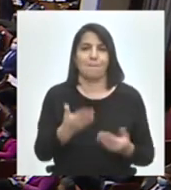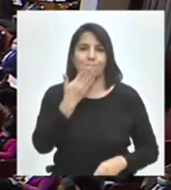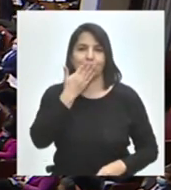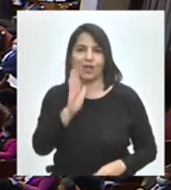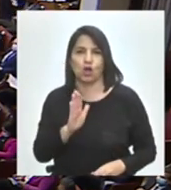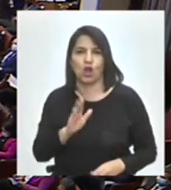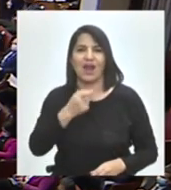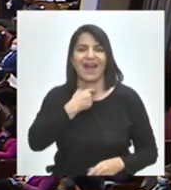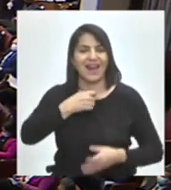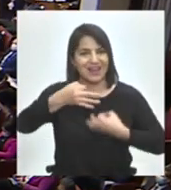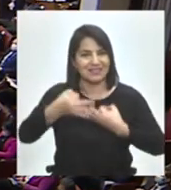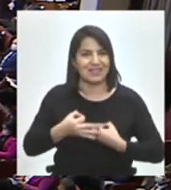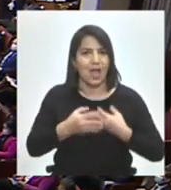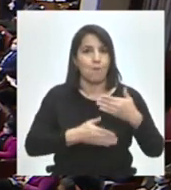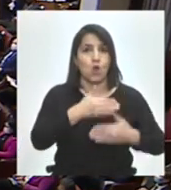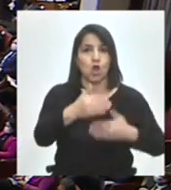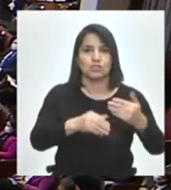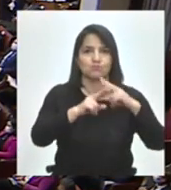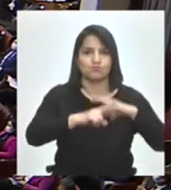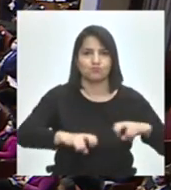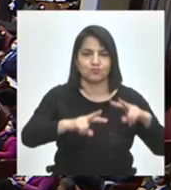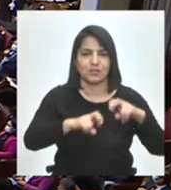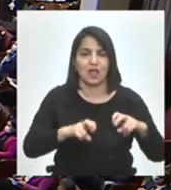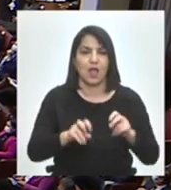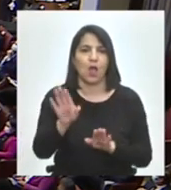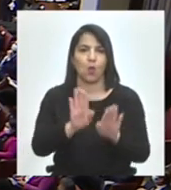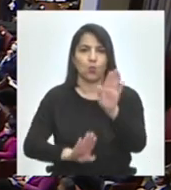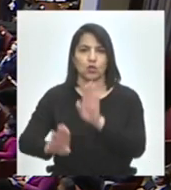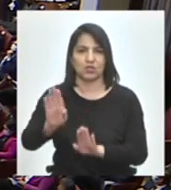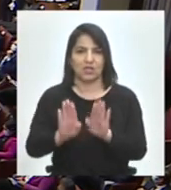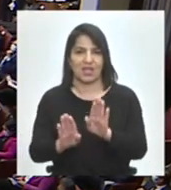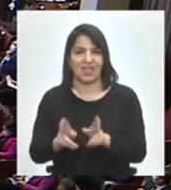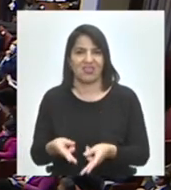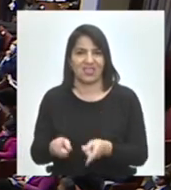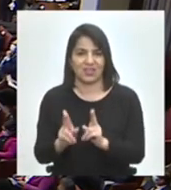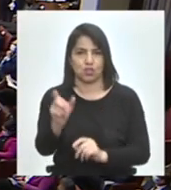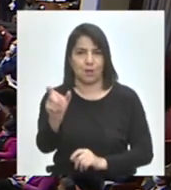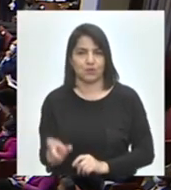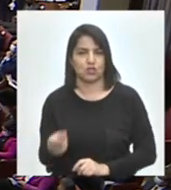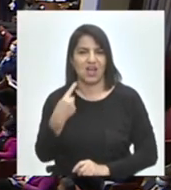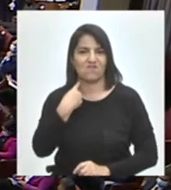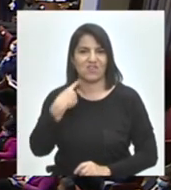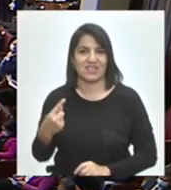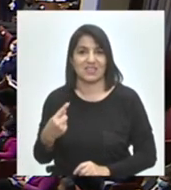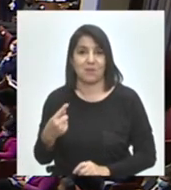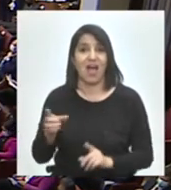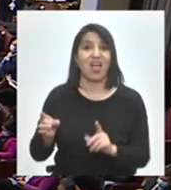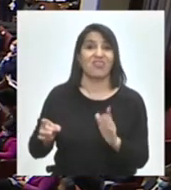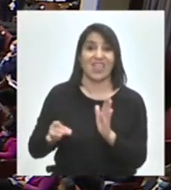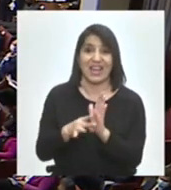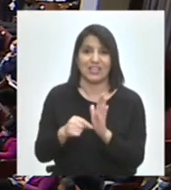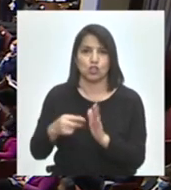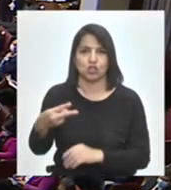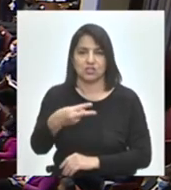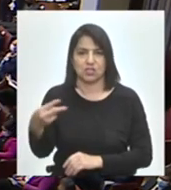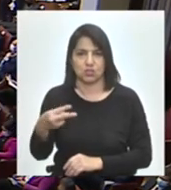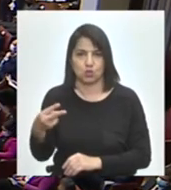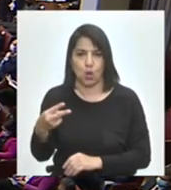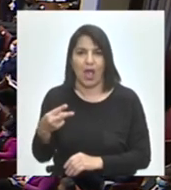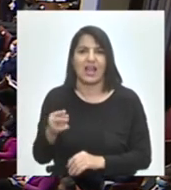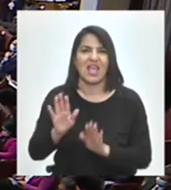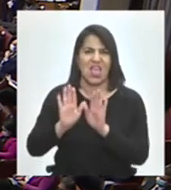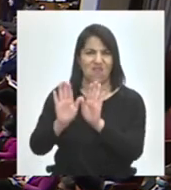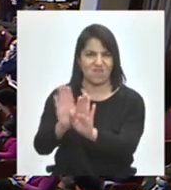procesales, protege los derechos de las víctimas de delitos sexuales y evita su revictimización. La memoria de